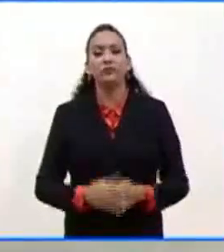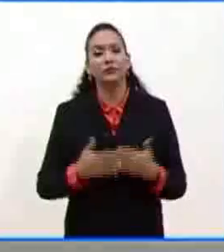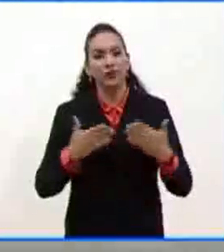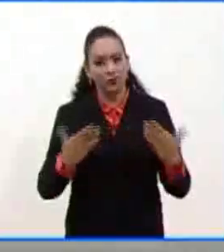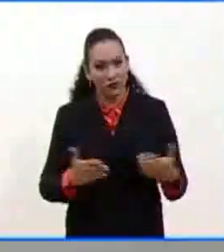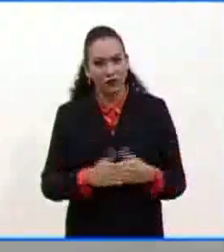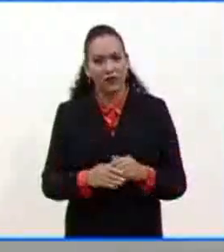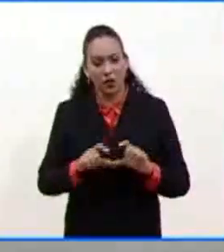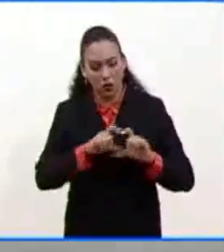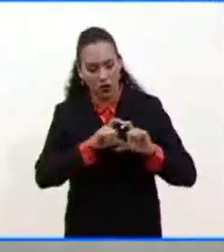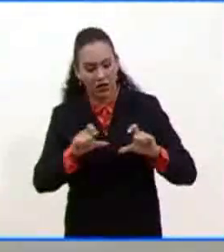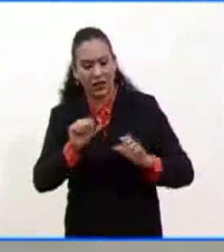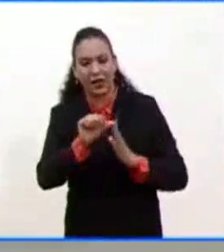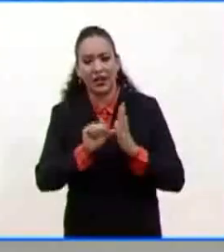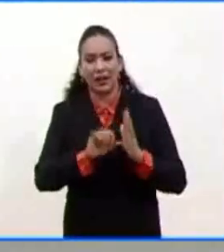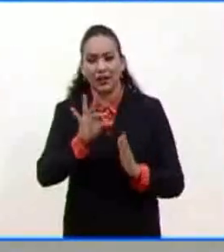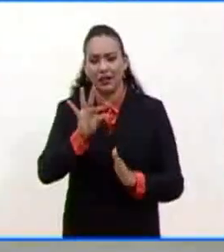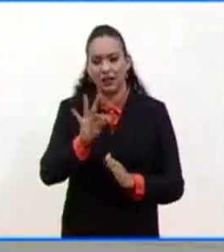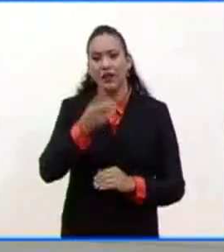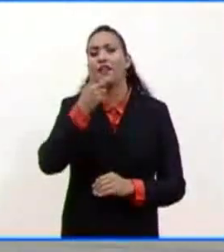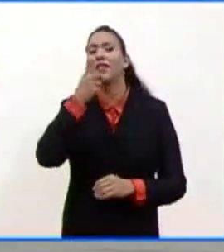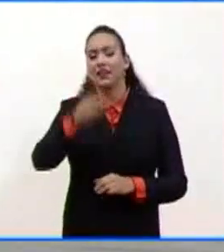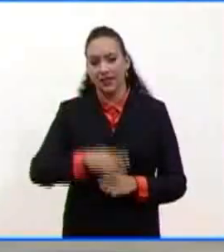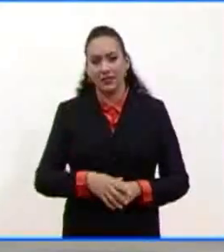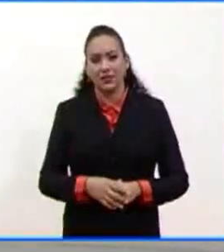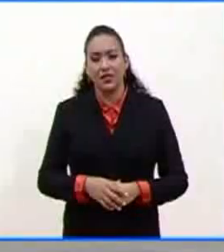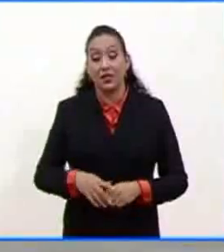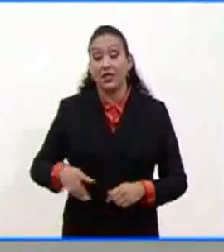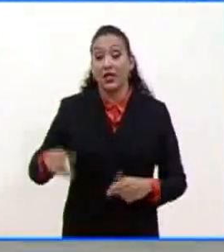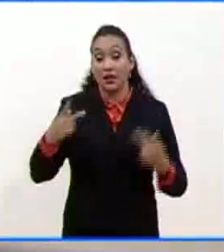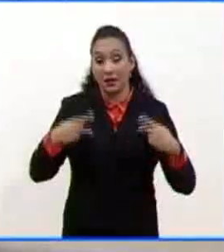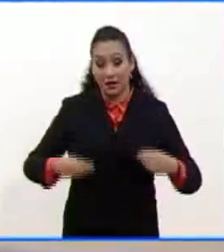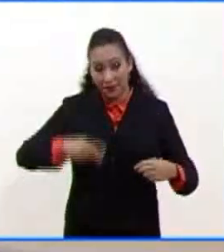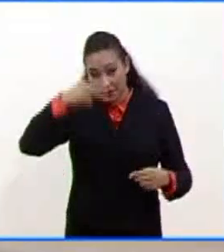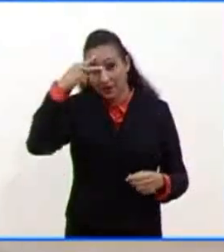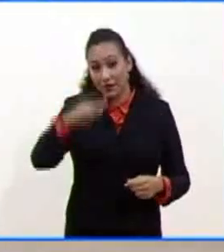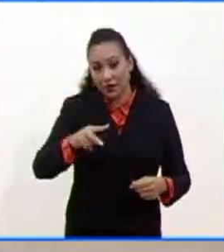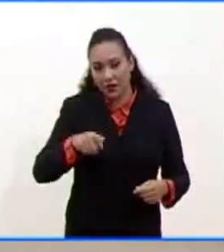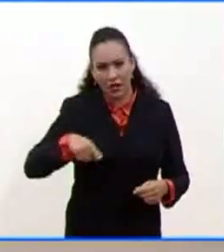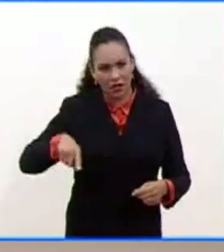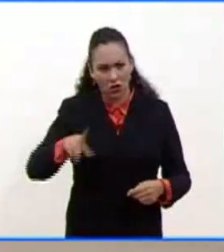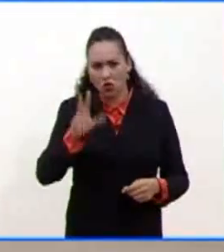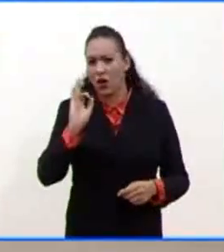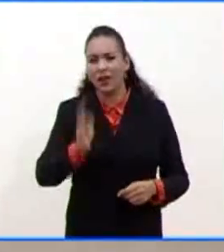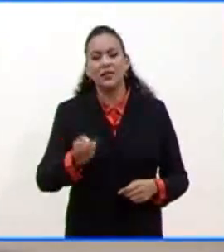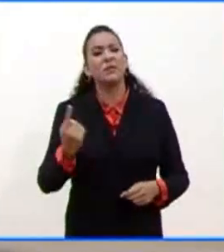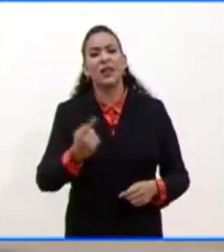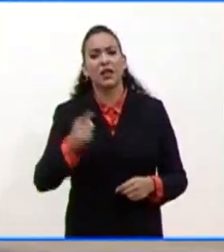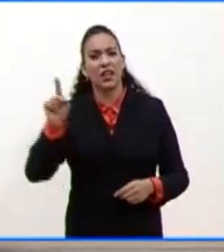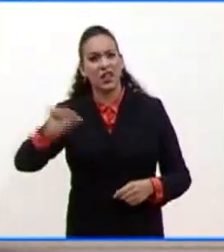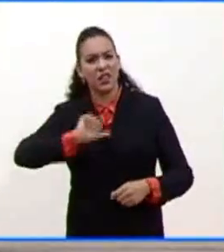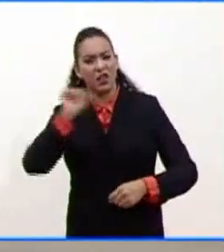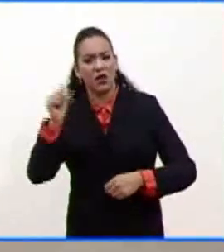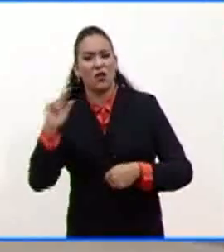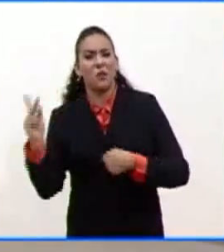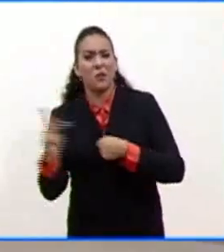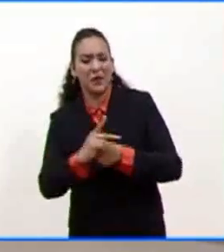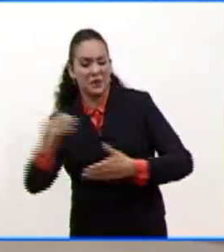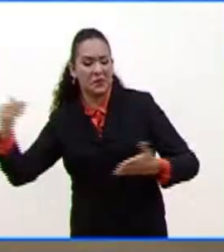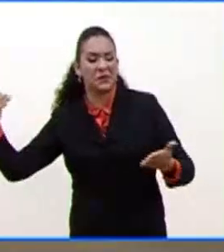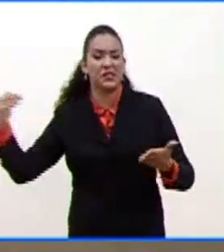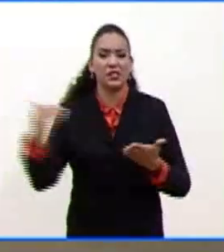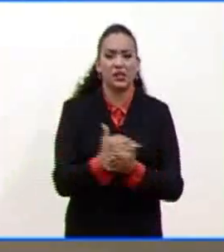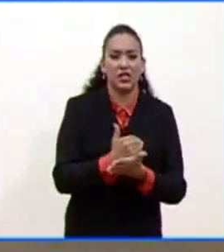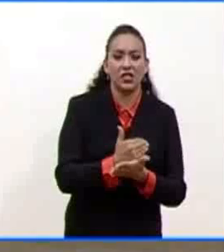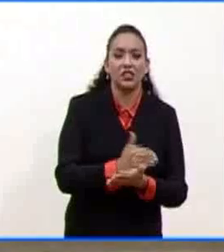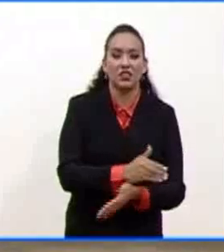los mencionados párrafos del artículo 40 establecen que el pueblo de México no aceptará intervenciones, intromisiones o cualquier acto